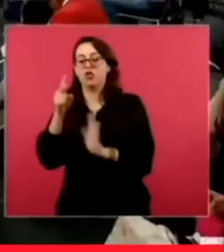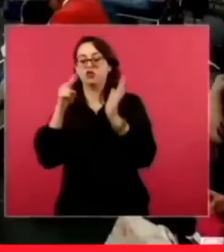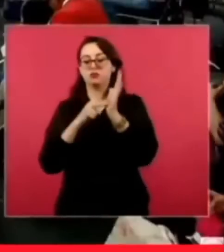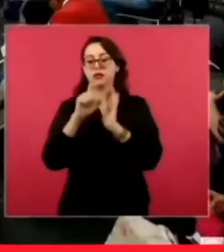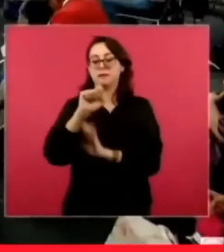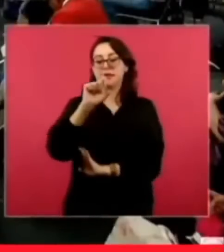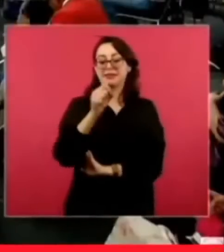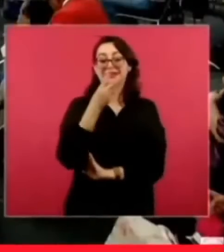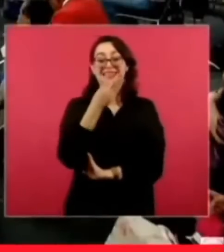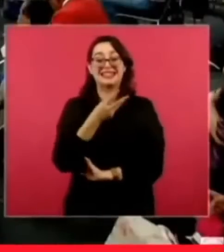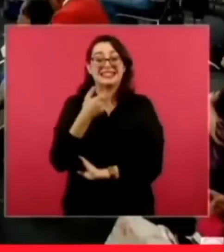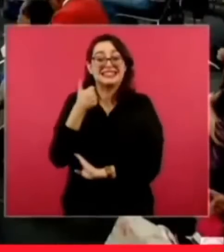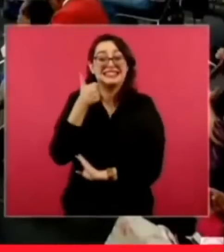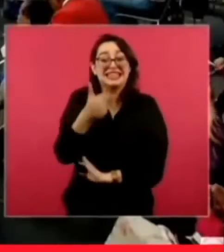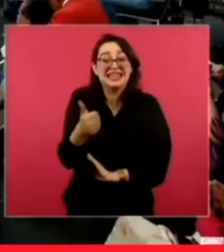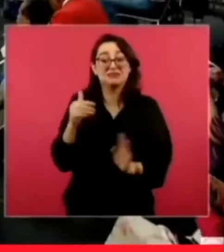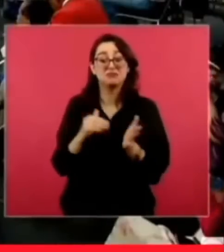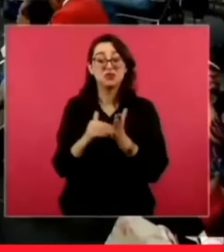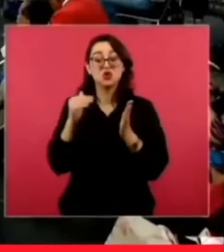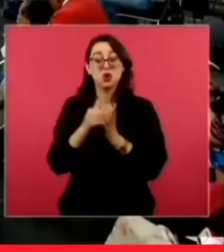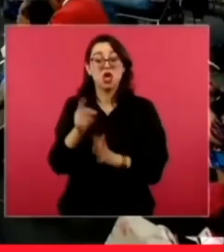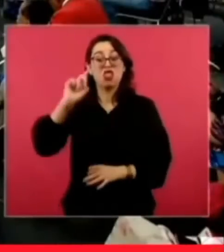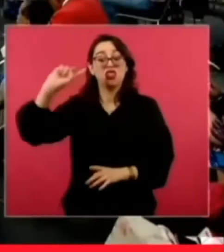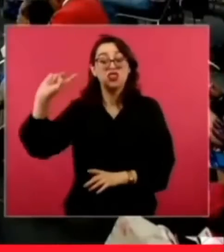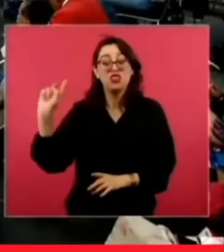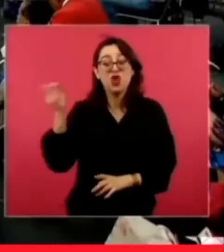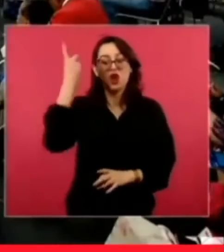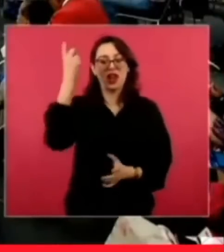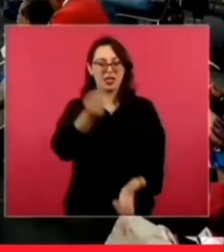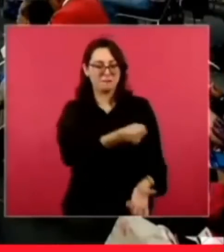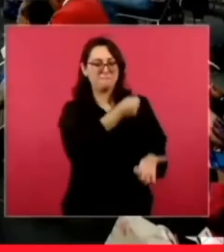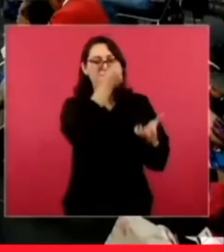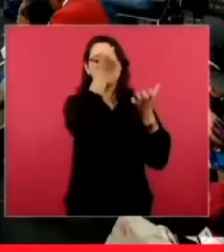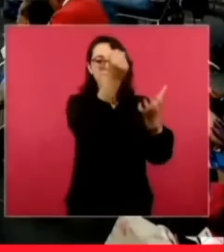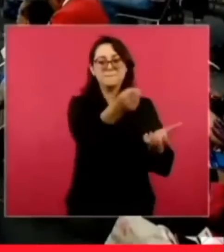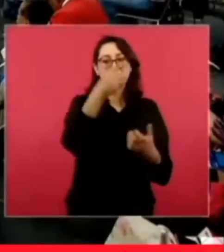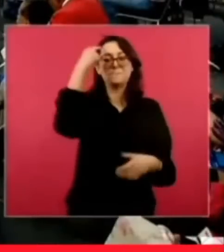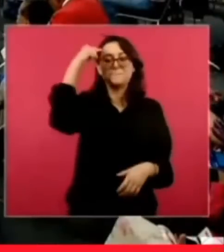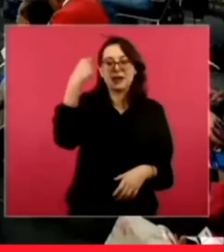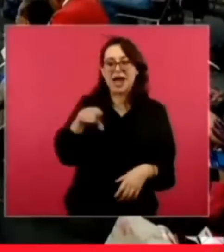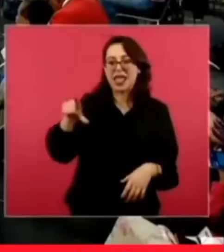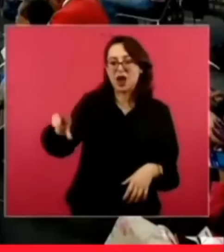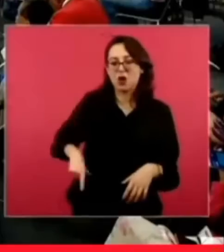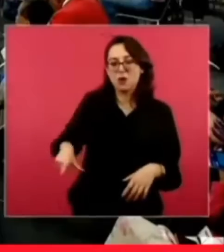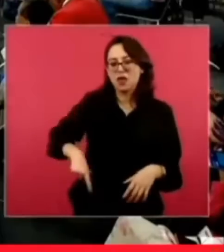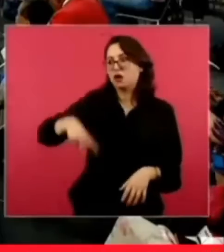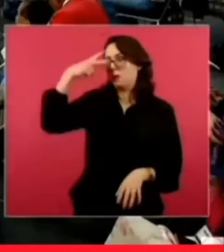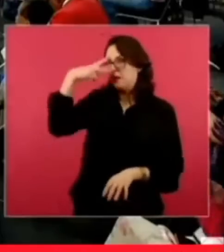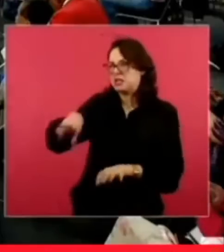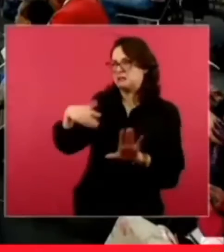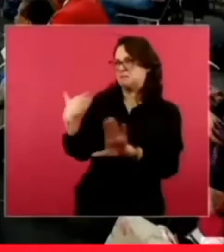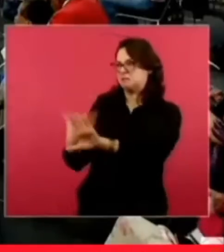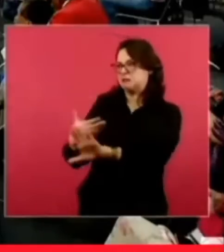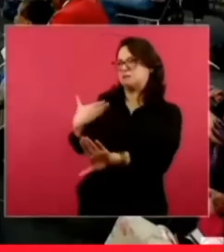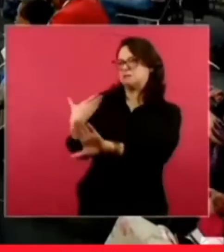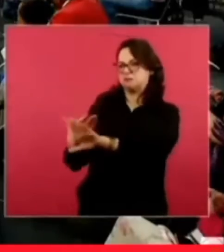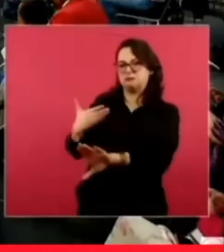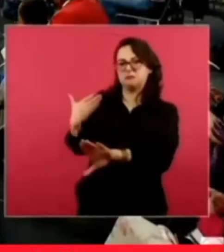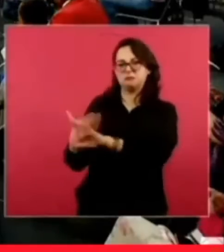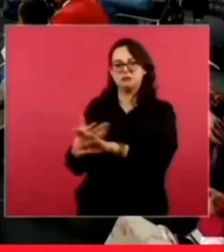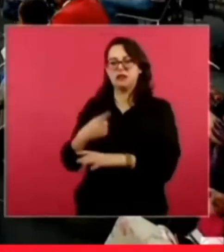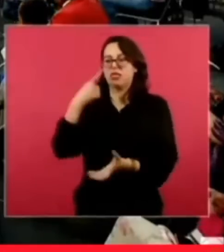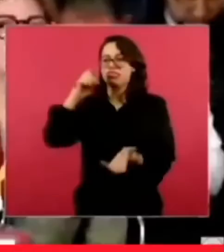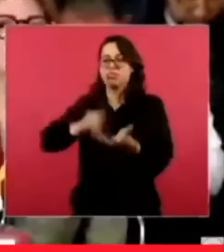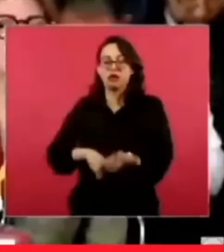dólares que aún están ejerciendo todo este año para esa guerra jurídica y guerra mediática porque tienen estas dos áreas,